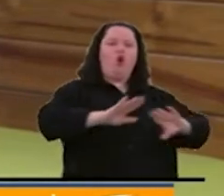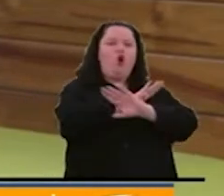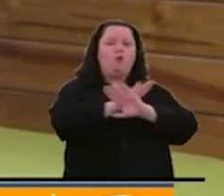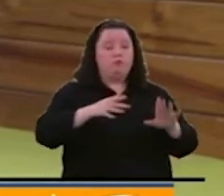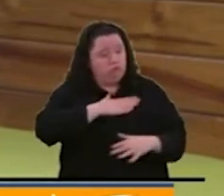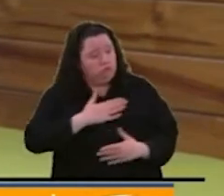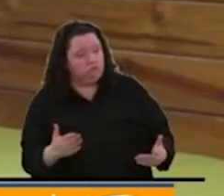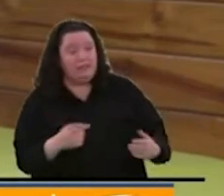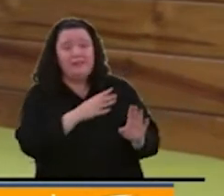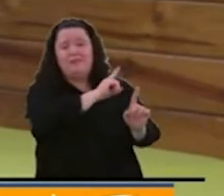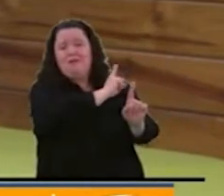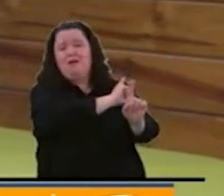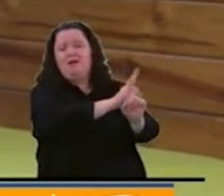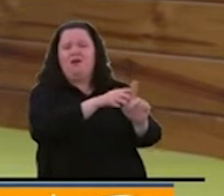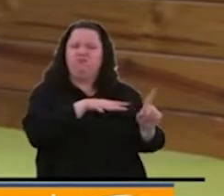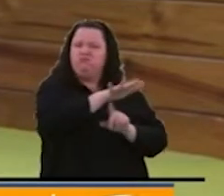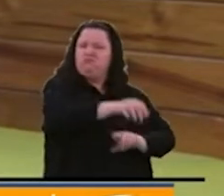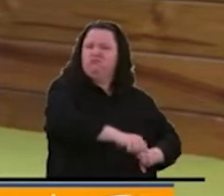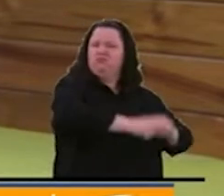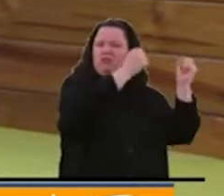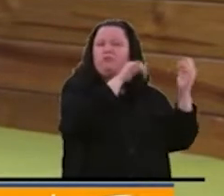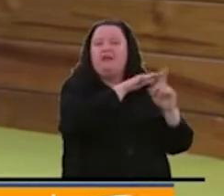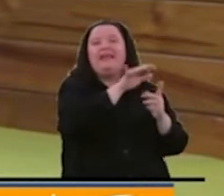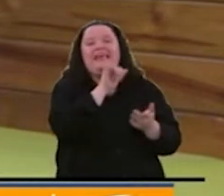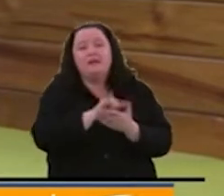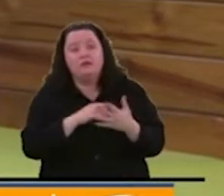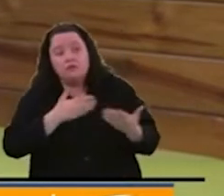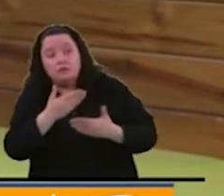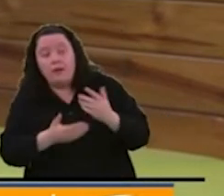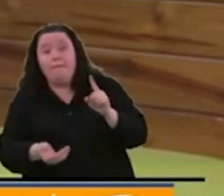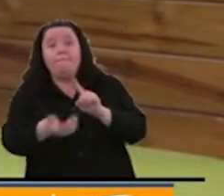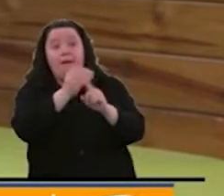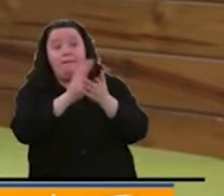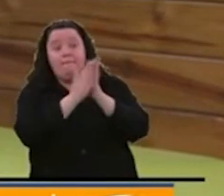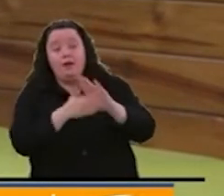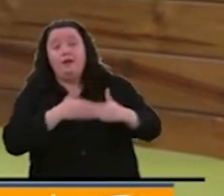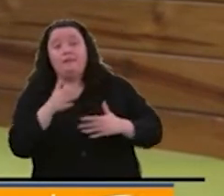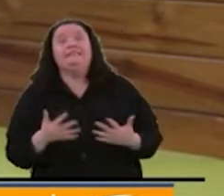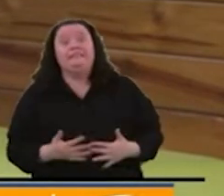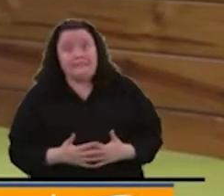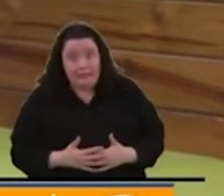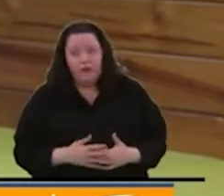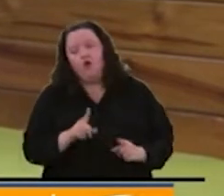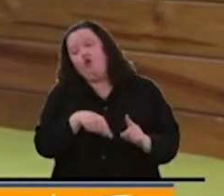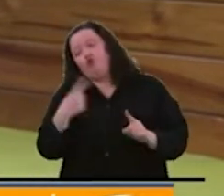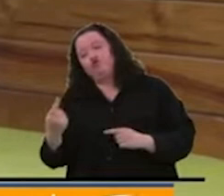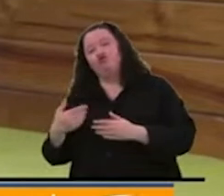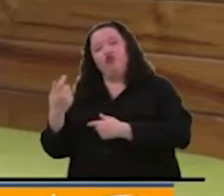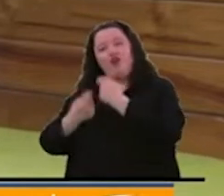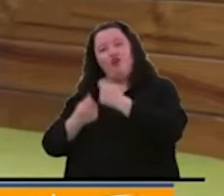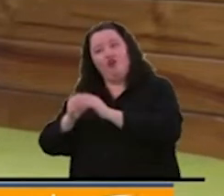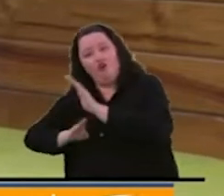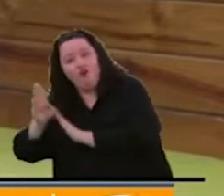que ha hecho tanto año esta sociedad. Si logramos avanzar en eso, yo creo que hay posibilidades de avanzar en